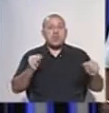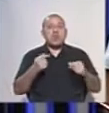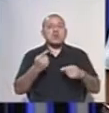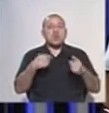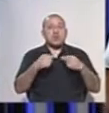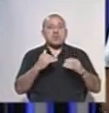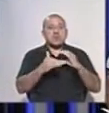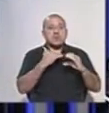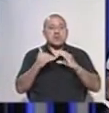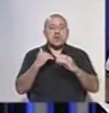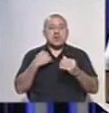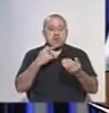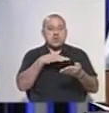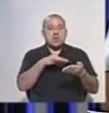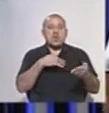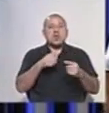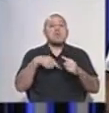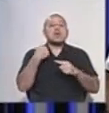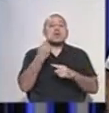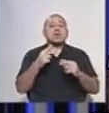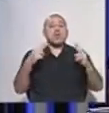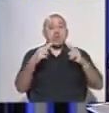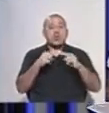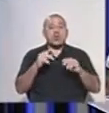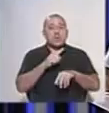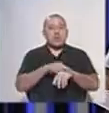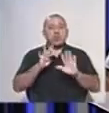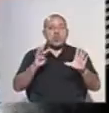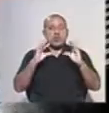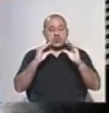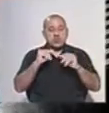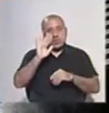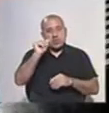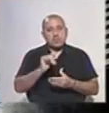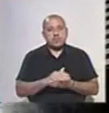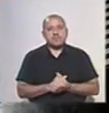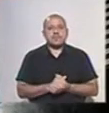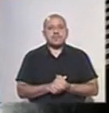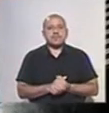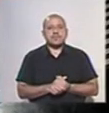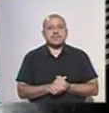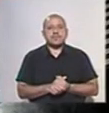un rato más los vamos a leer y nos encontramos mañana a las 9 de la noche. Chau, chau. Chau.